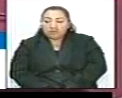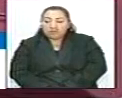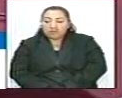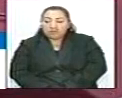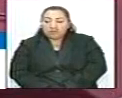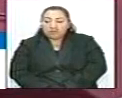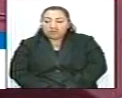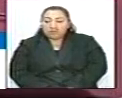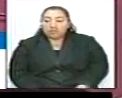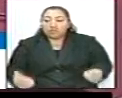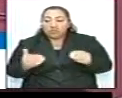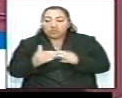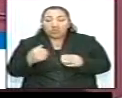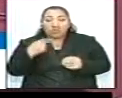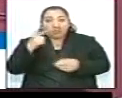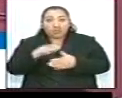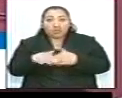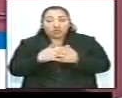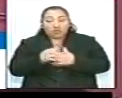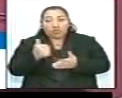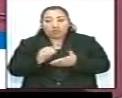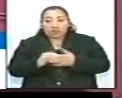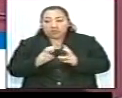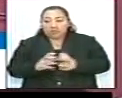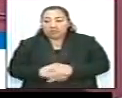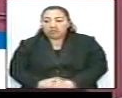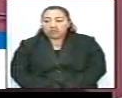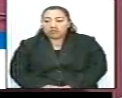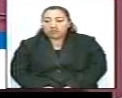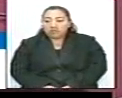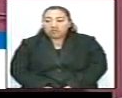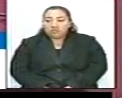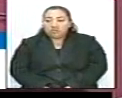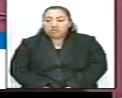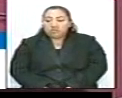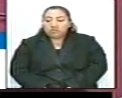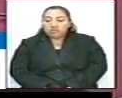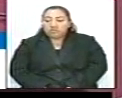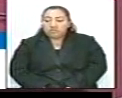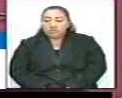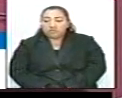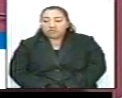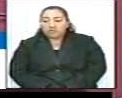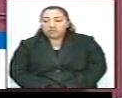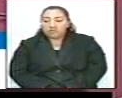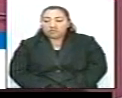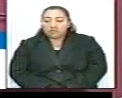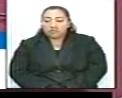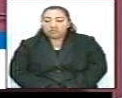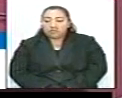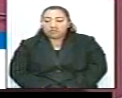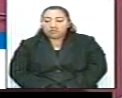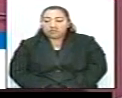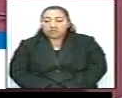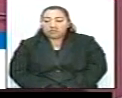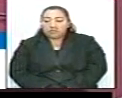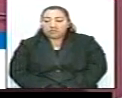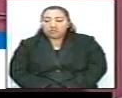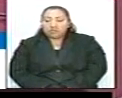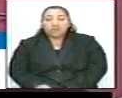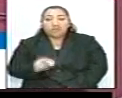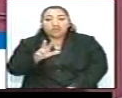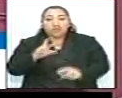de igual manera vamos a considerar lo de Huancavelica. Entonces tendríamos básicamente hasta en esta media legislatura tres